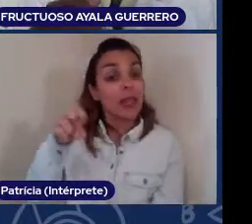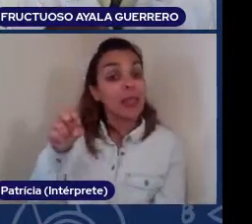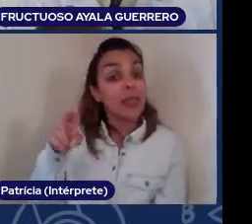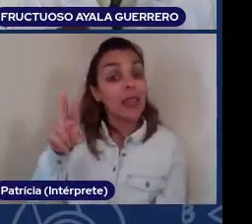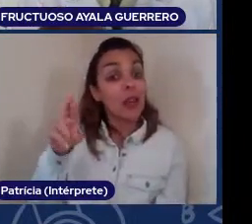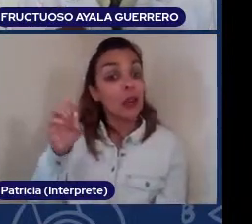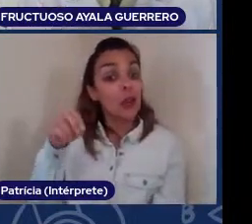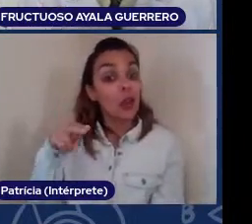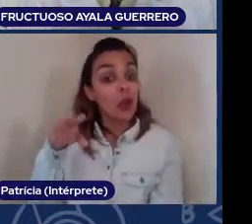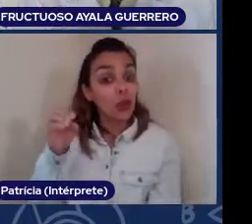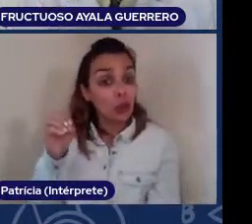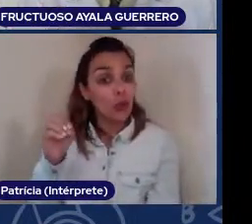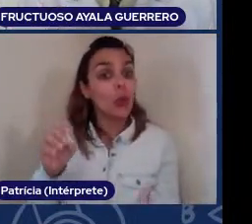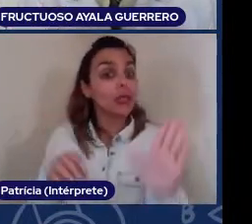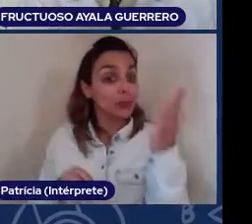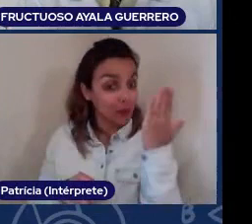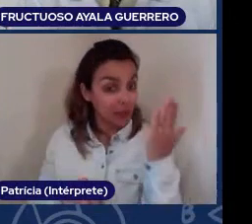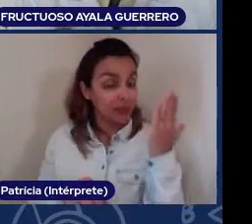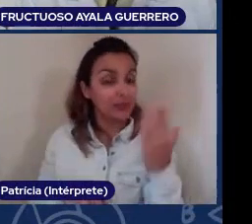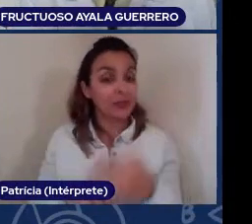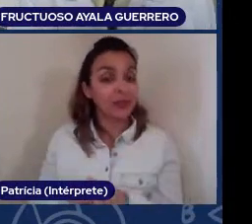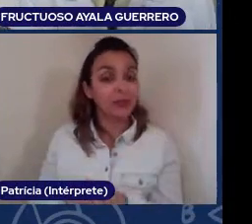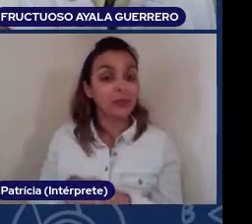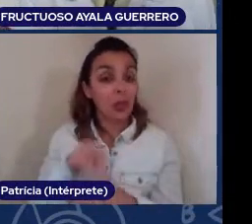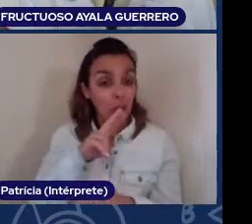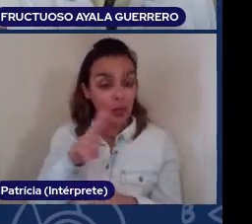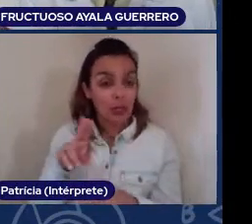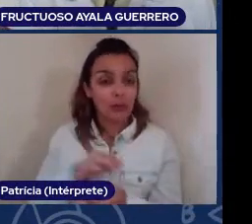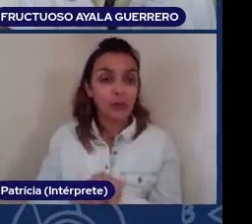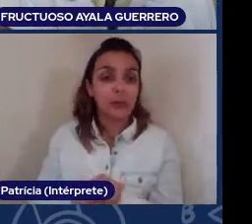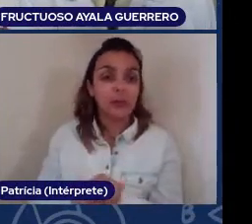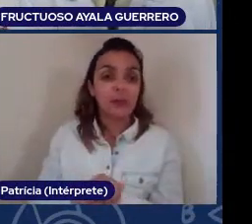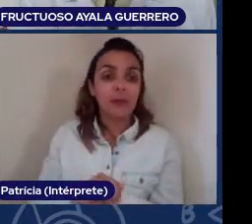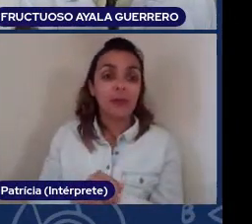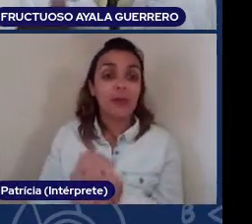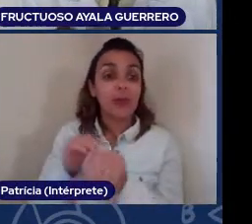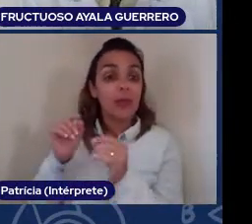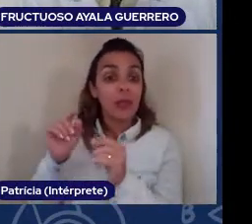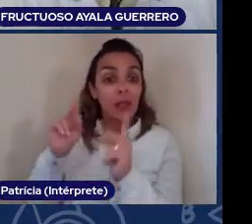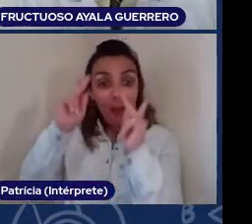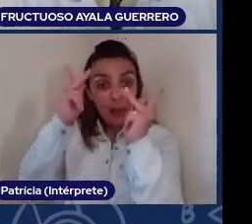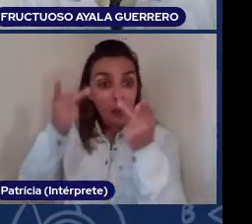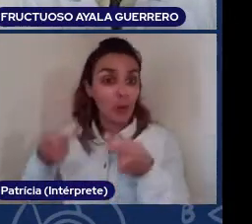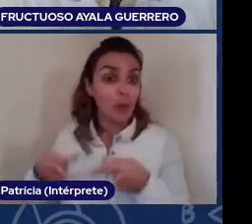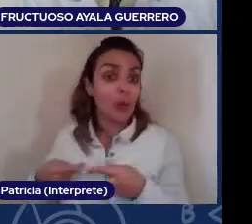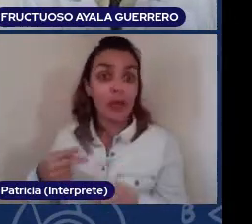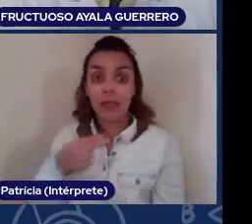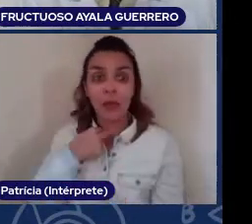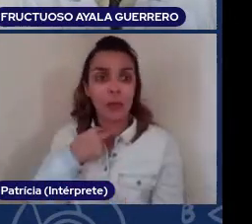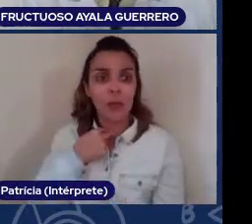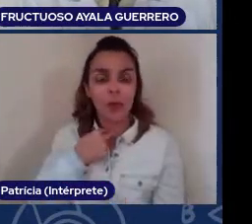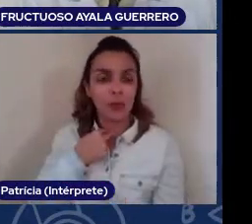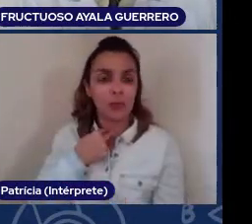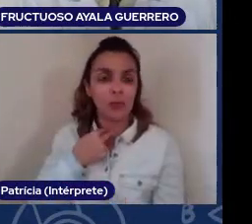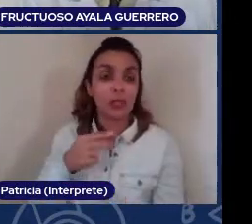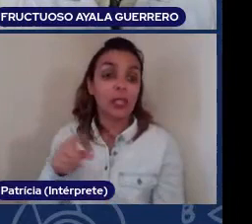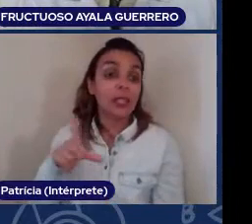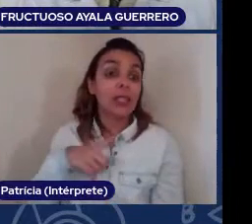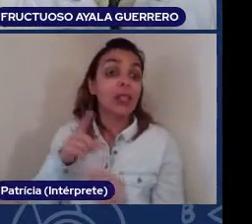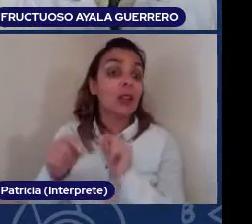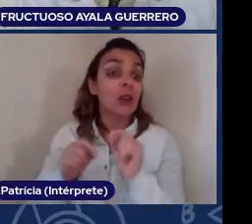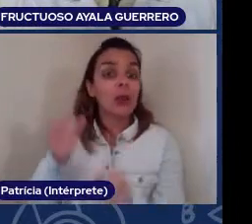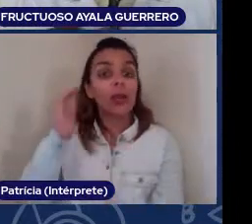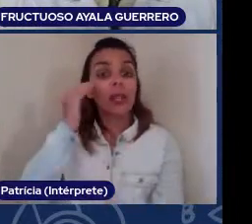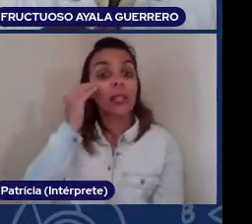metían microelectrodos. En el humano no se pueden meter microelectrodos, pero se tiene entendido